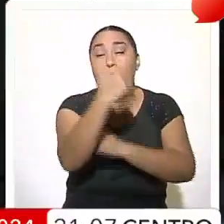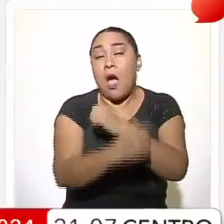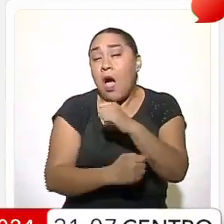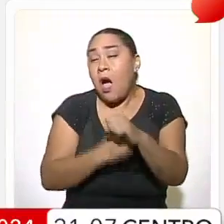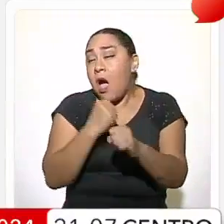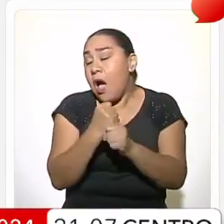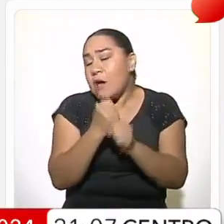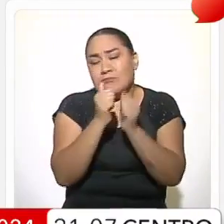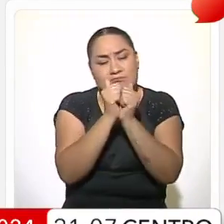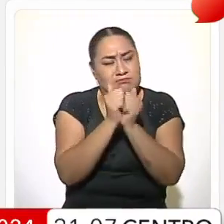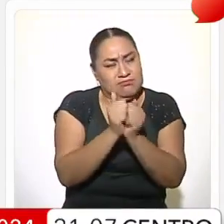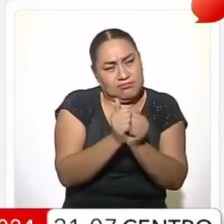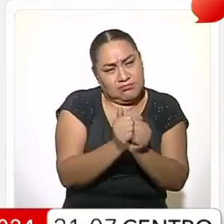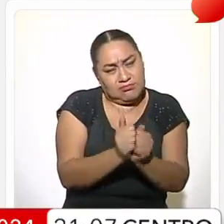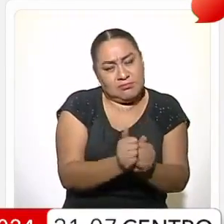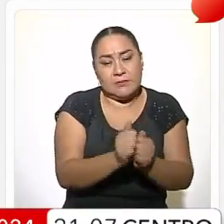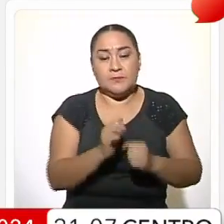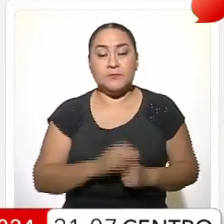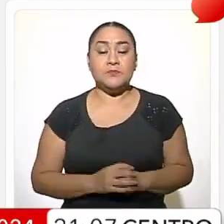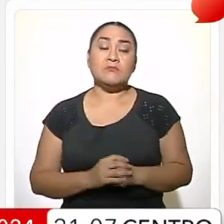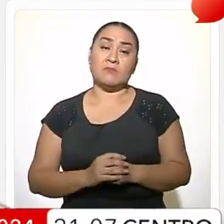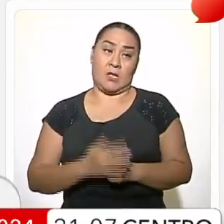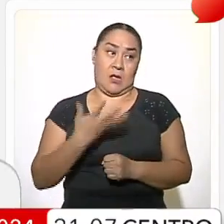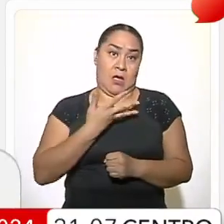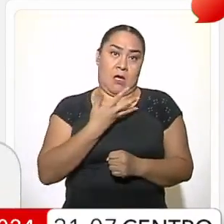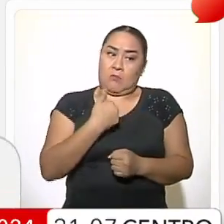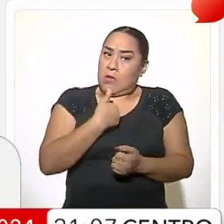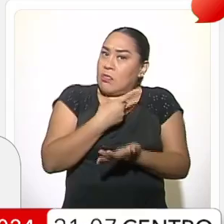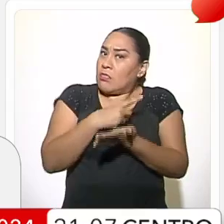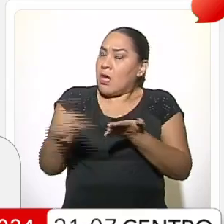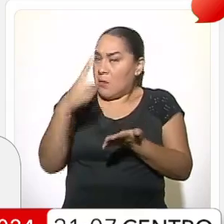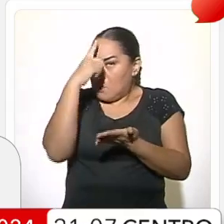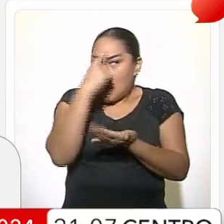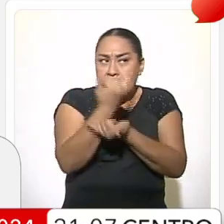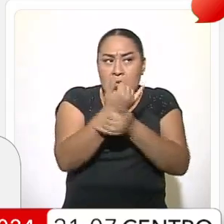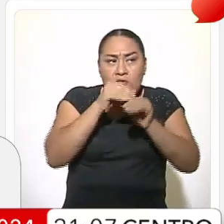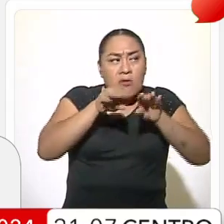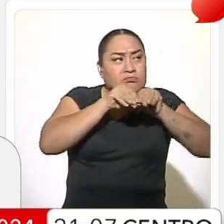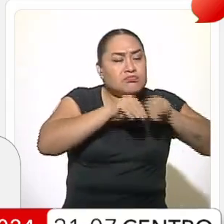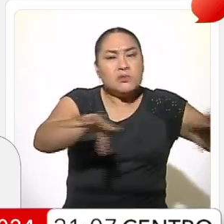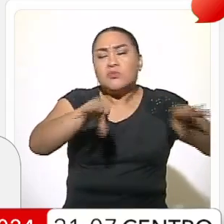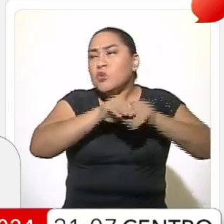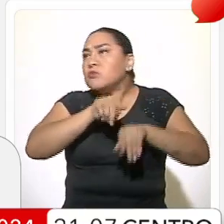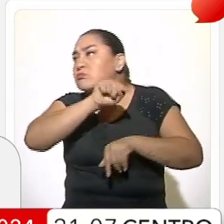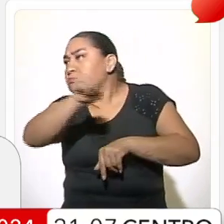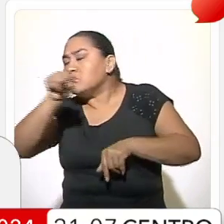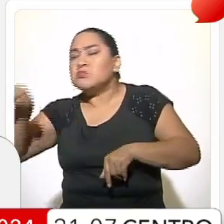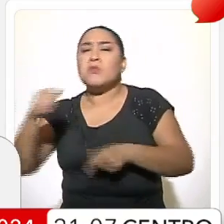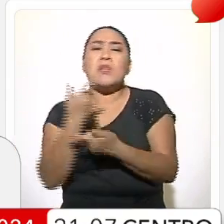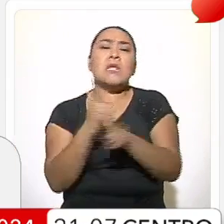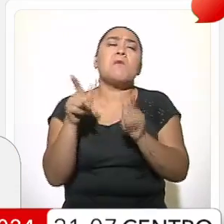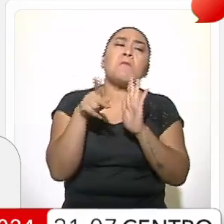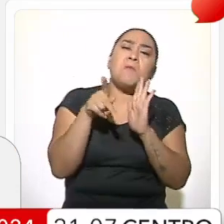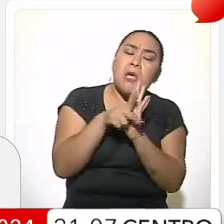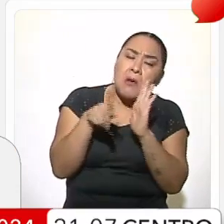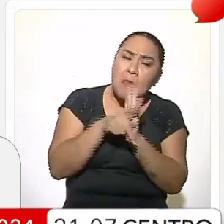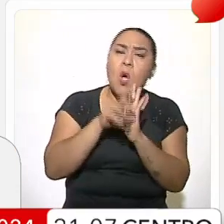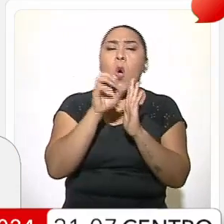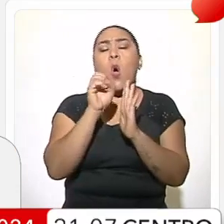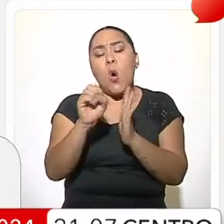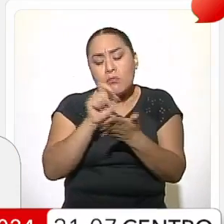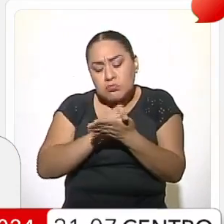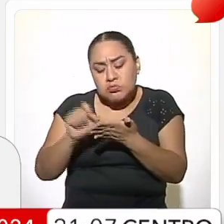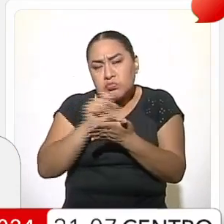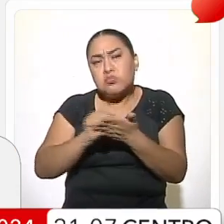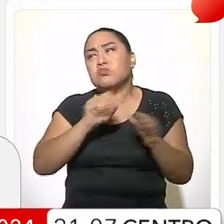7 años. Tenemos el derecho de publicar información. Todos nosotros podemos ser periodistas o escribir desde Europa